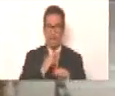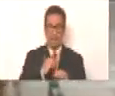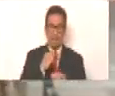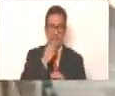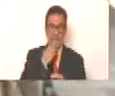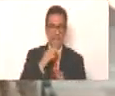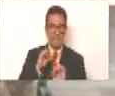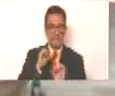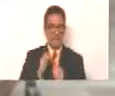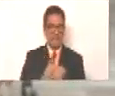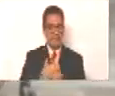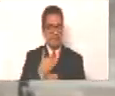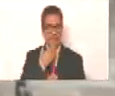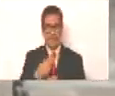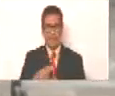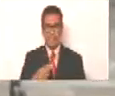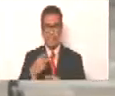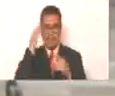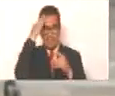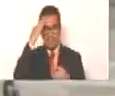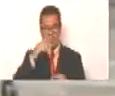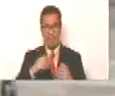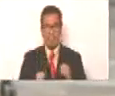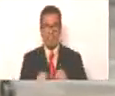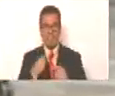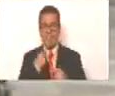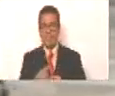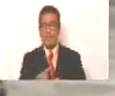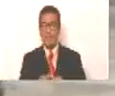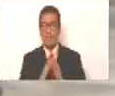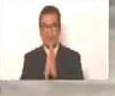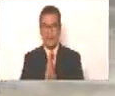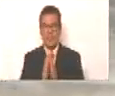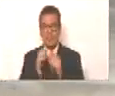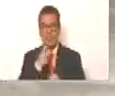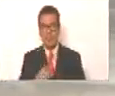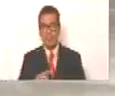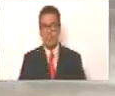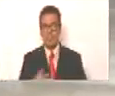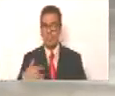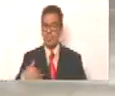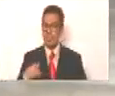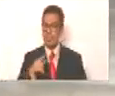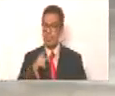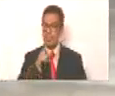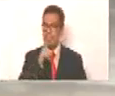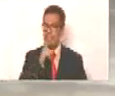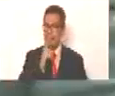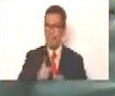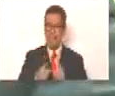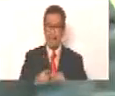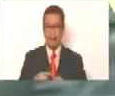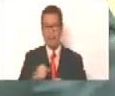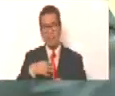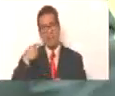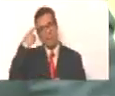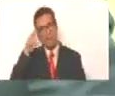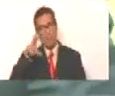le decía a los militares que me pidieran la bendición. Yo me sentía incómoda, porque algunos, bueno, no lo hacían así